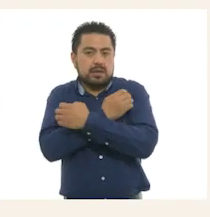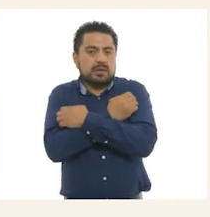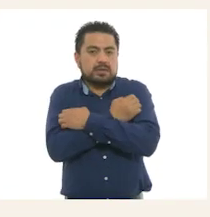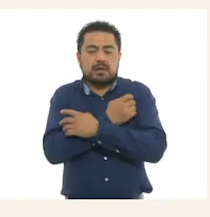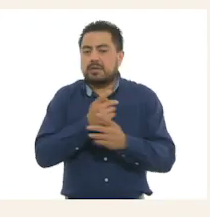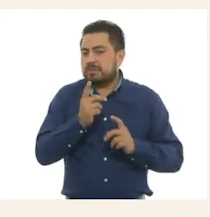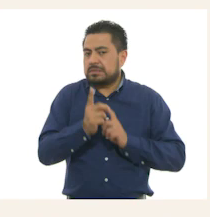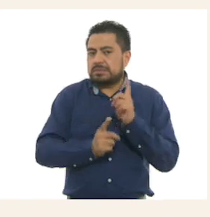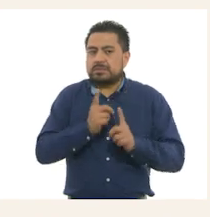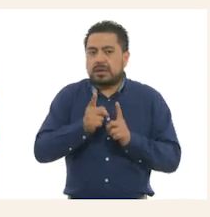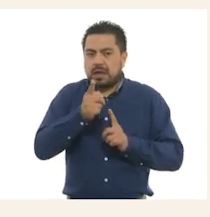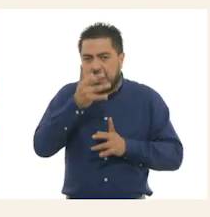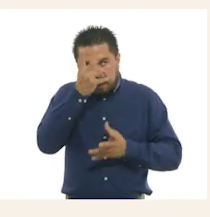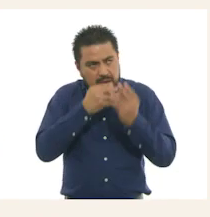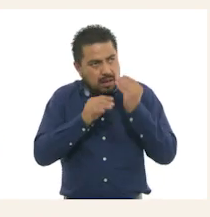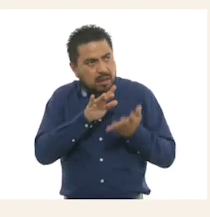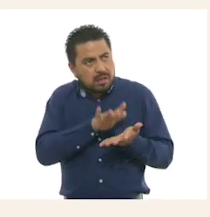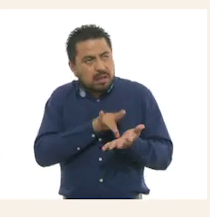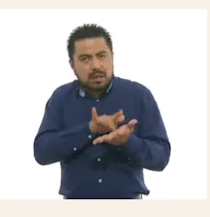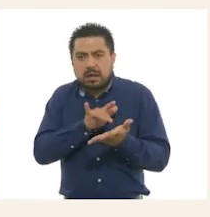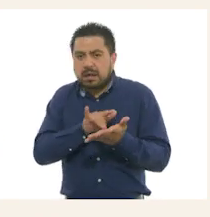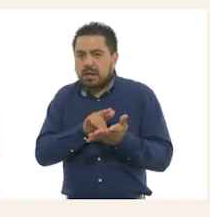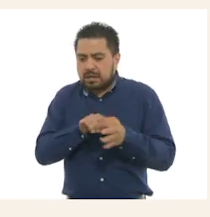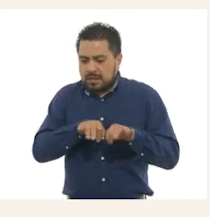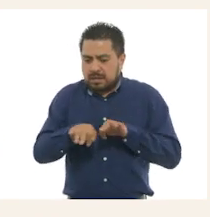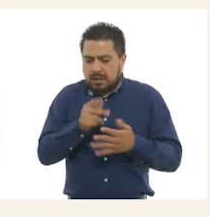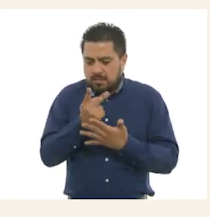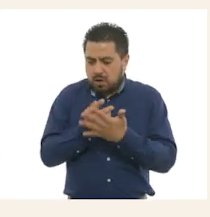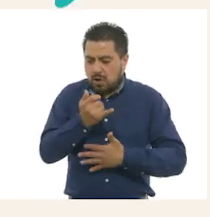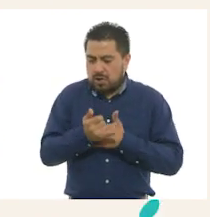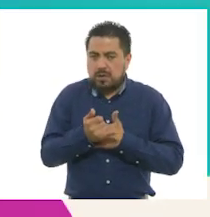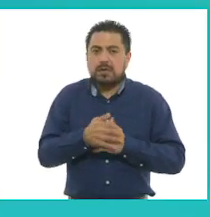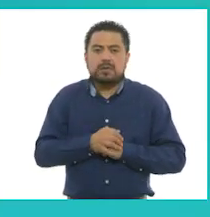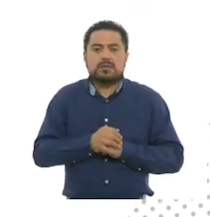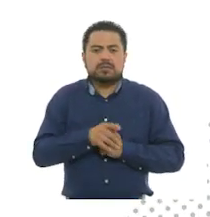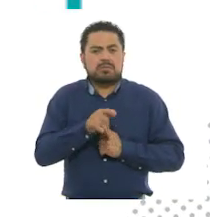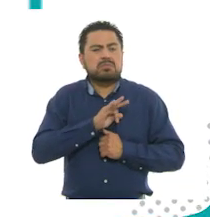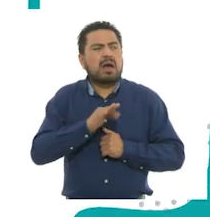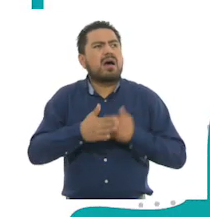educación física, aprenderemos a trabajar por proyectos.